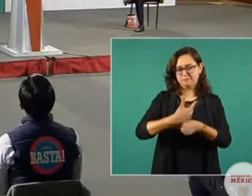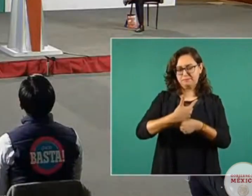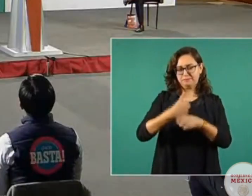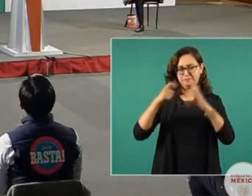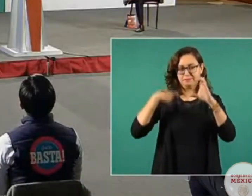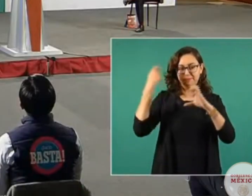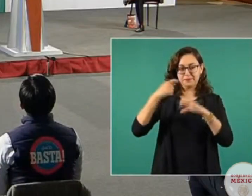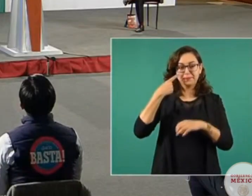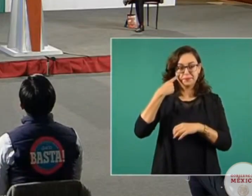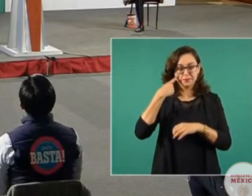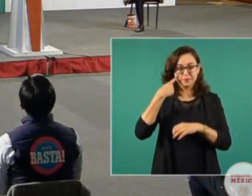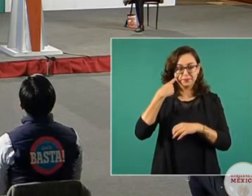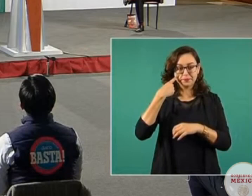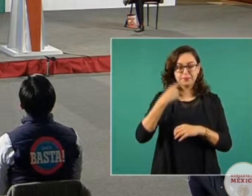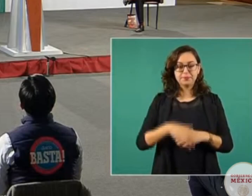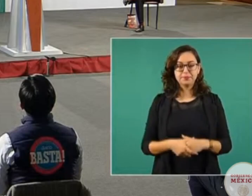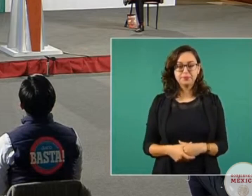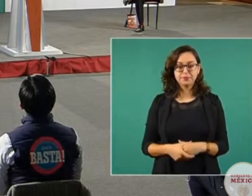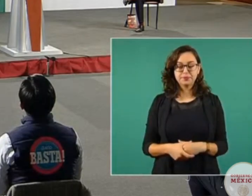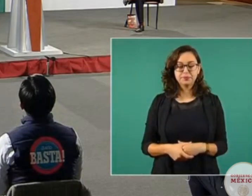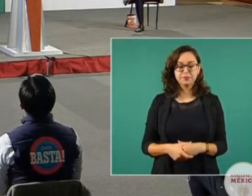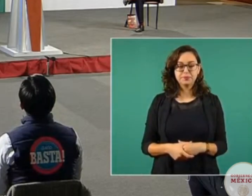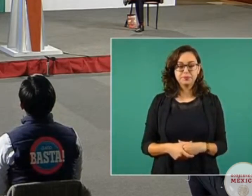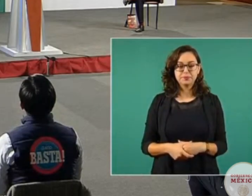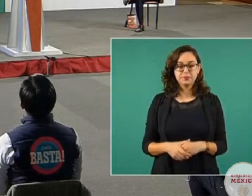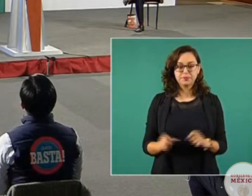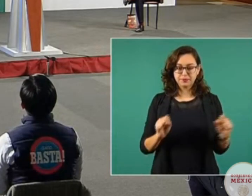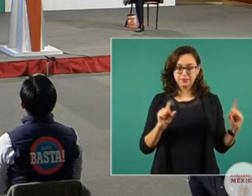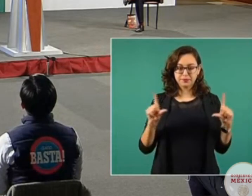Y ya, a ver, ponle volumen.